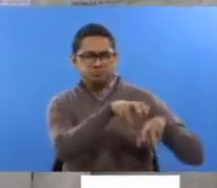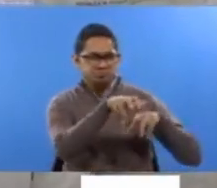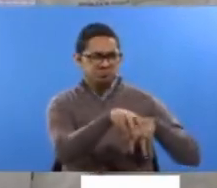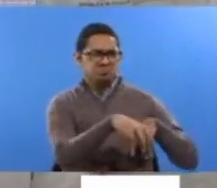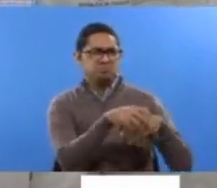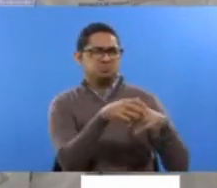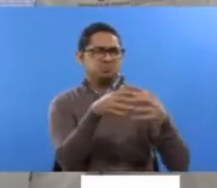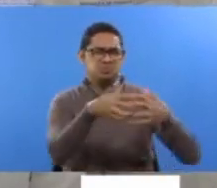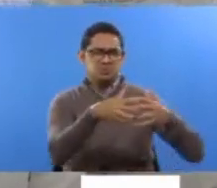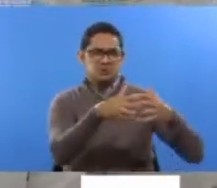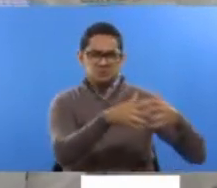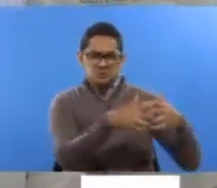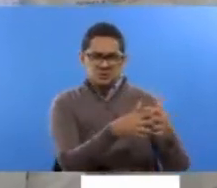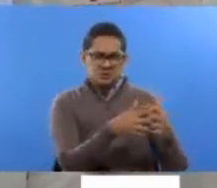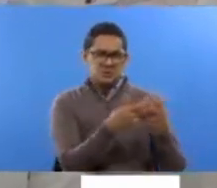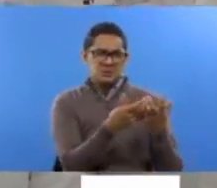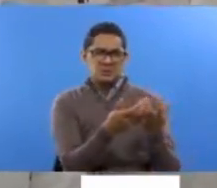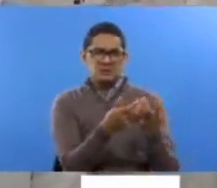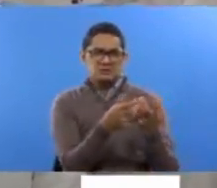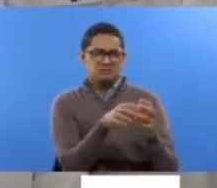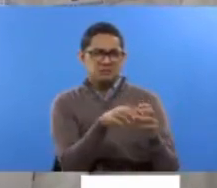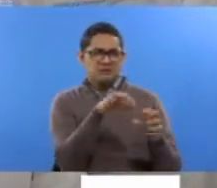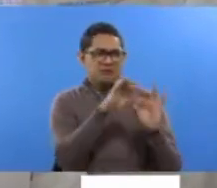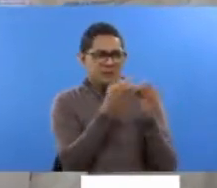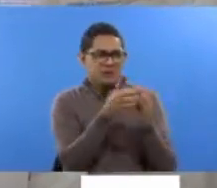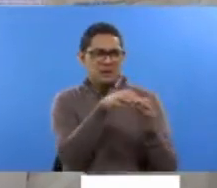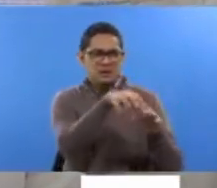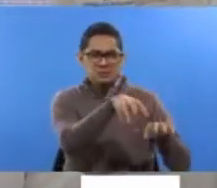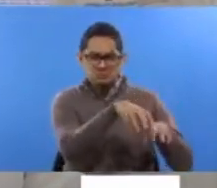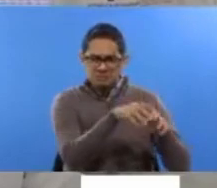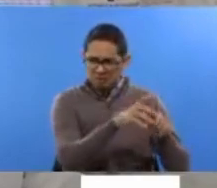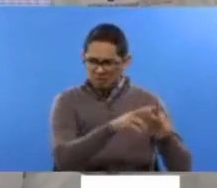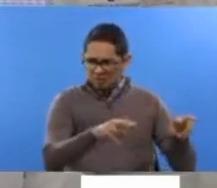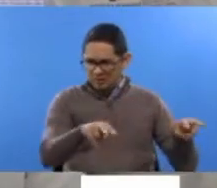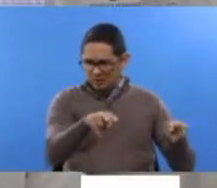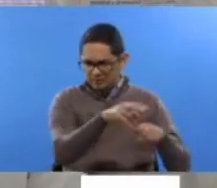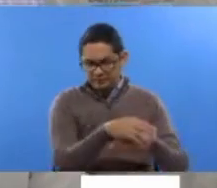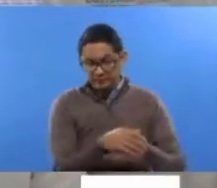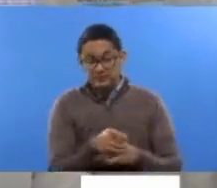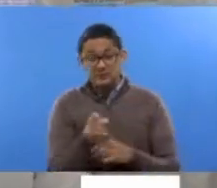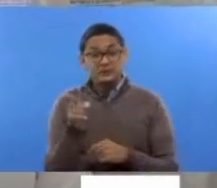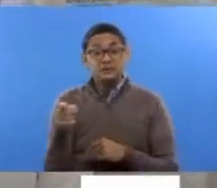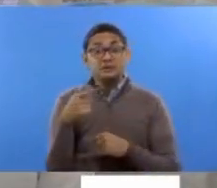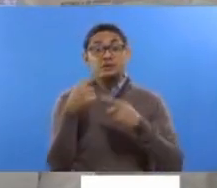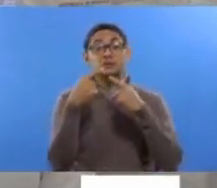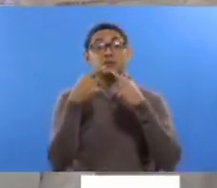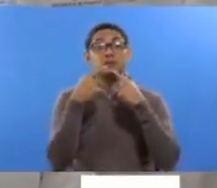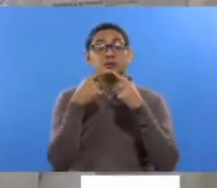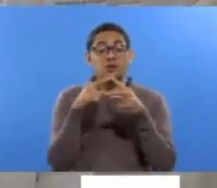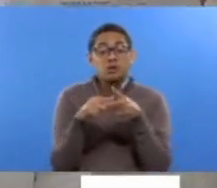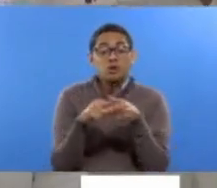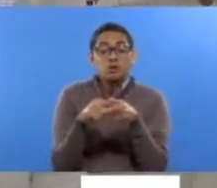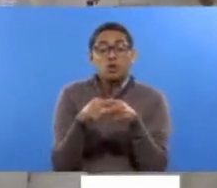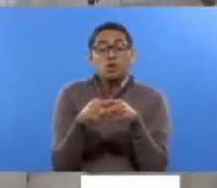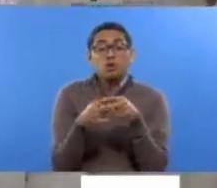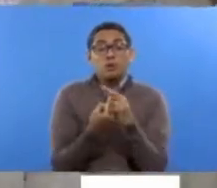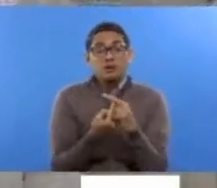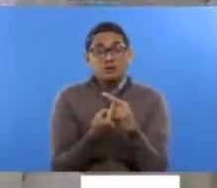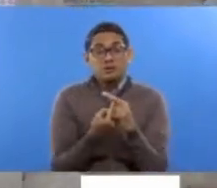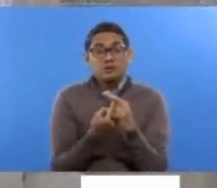los comerciales, hablamos también de la agricultura familiar, y yo dije fase 1, porque hay